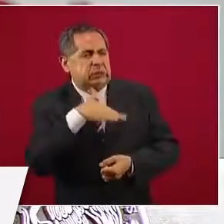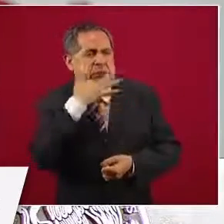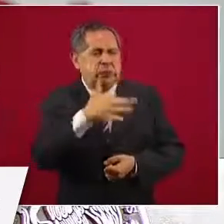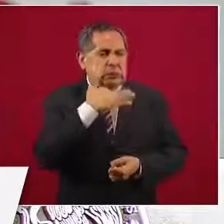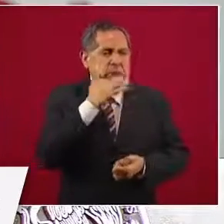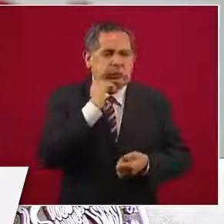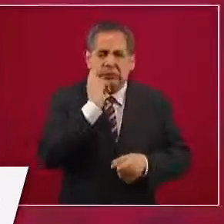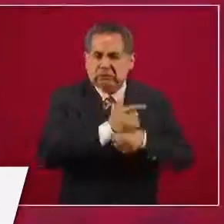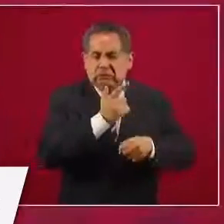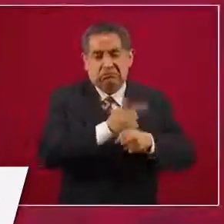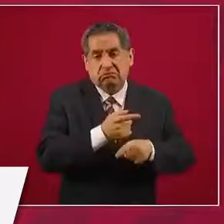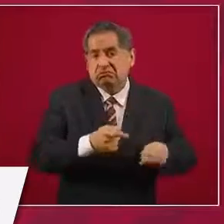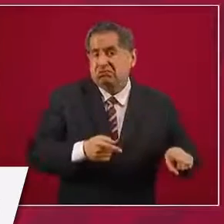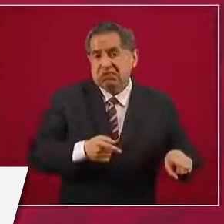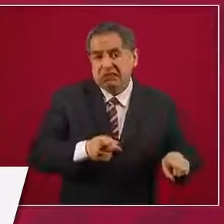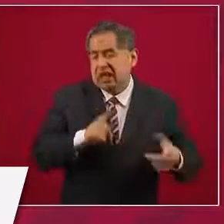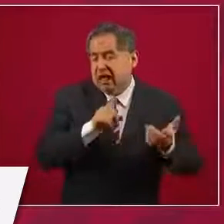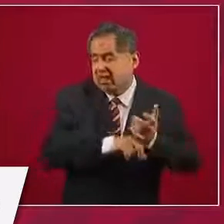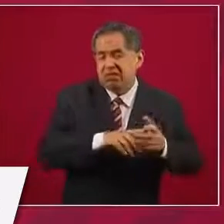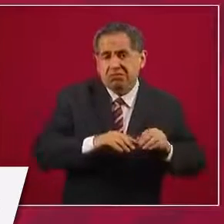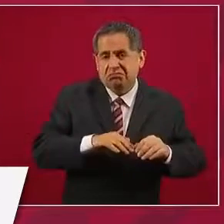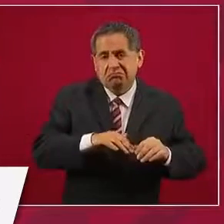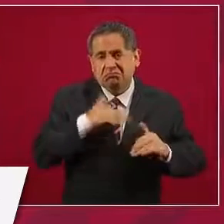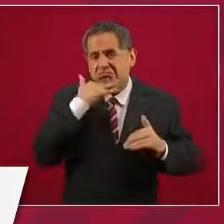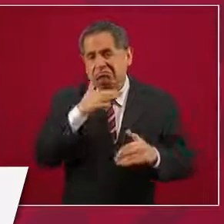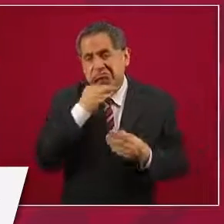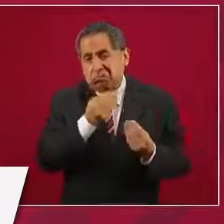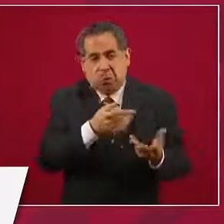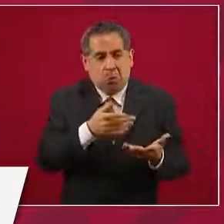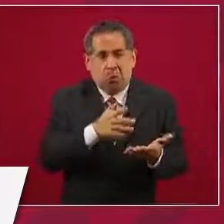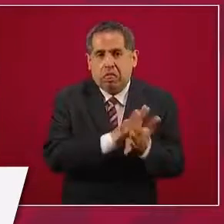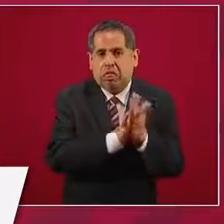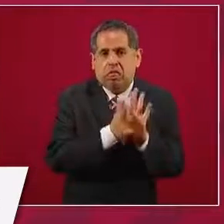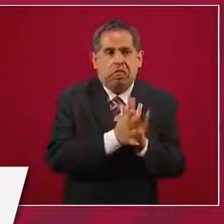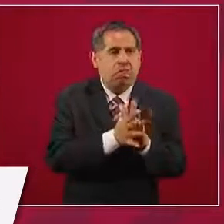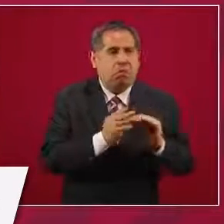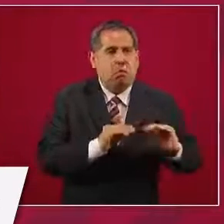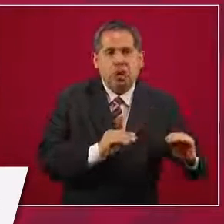los que se dedicaban a